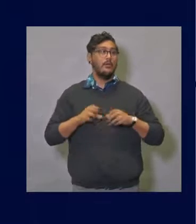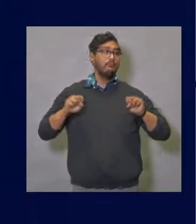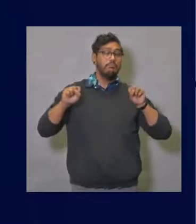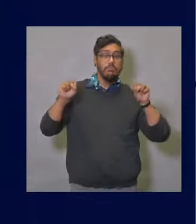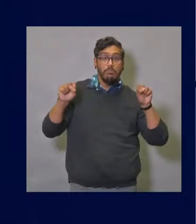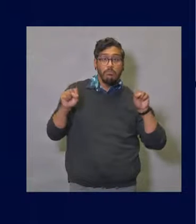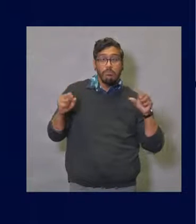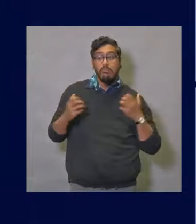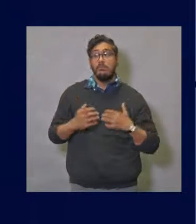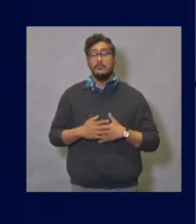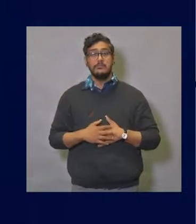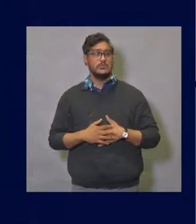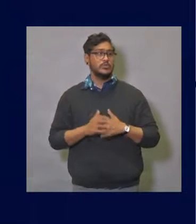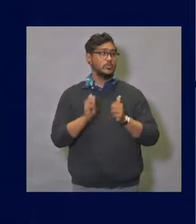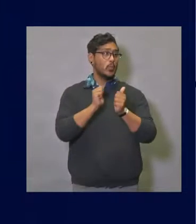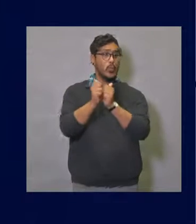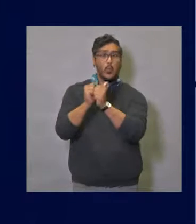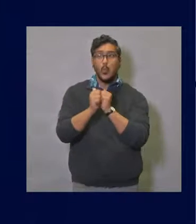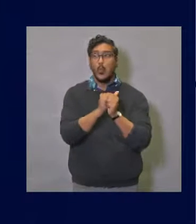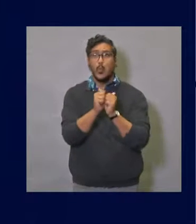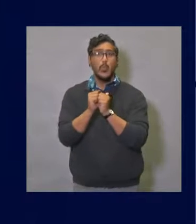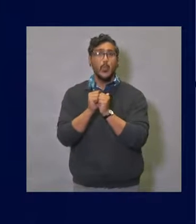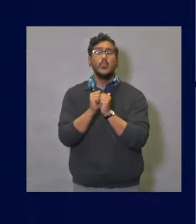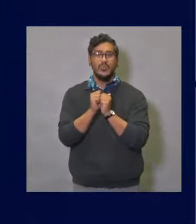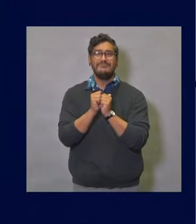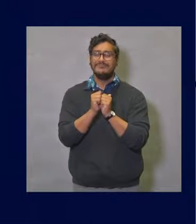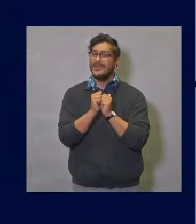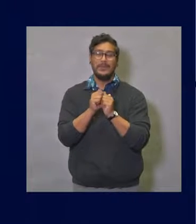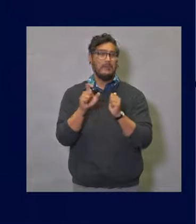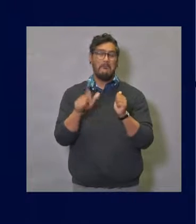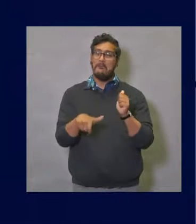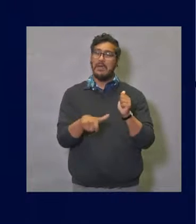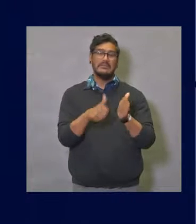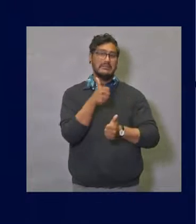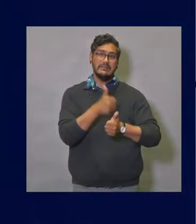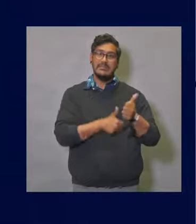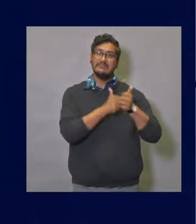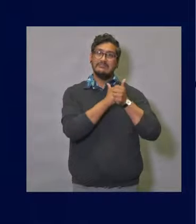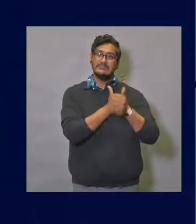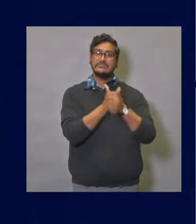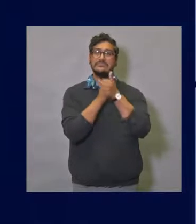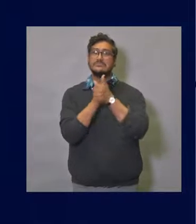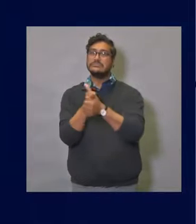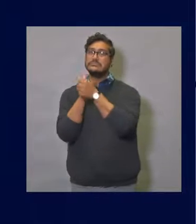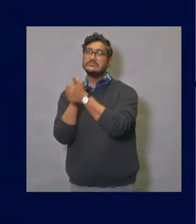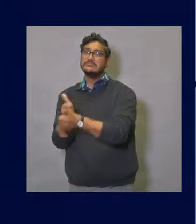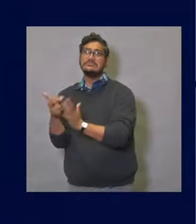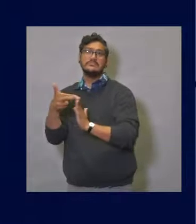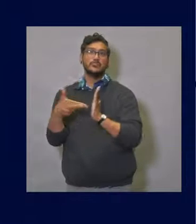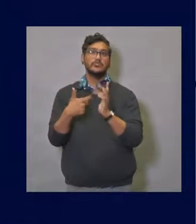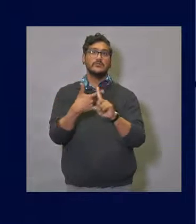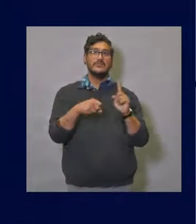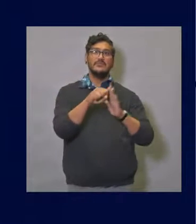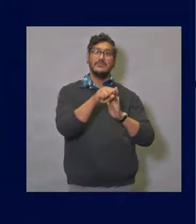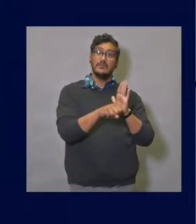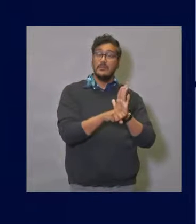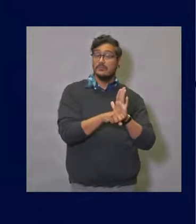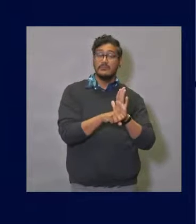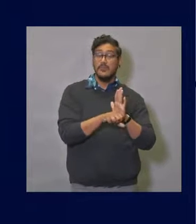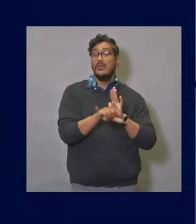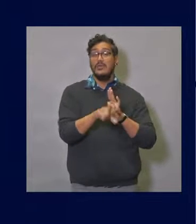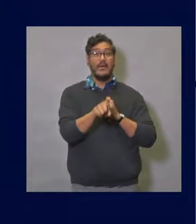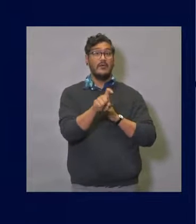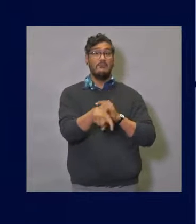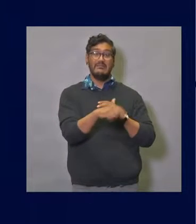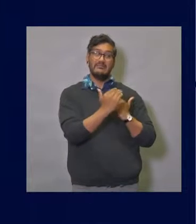acondicionamiento, la práctica y la competencia, cumplan con todos los requisitos impuestos por el estado, que incluyen limitar las